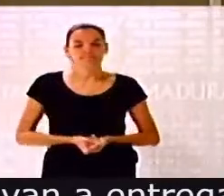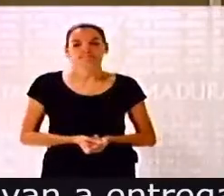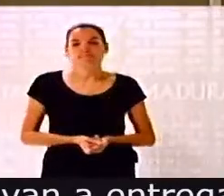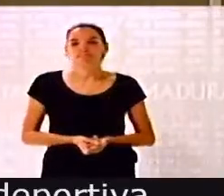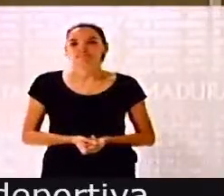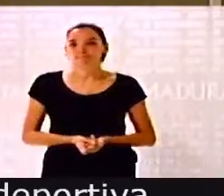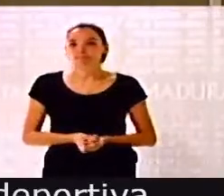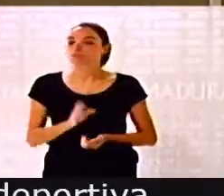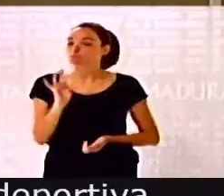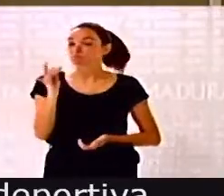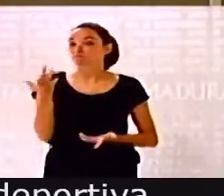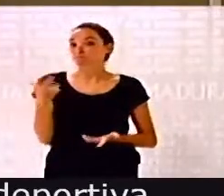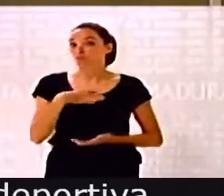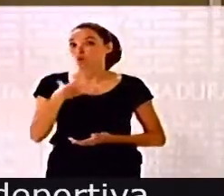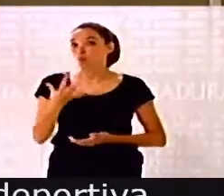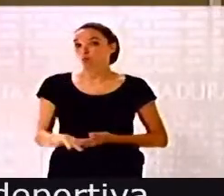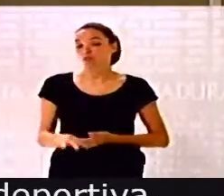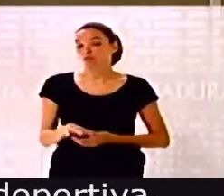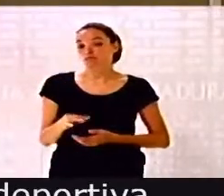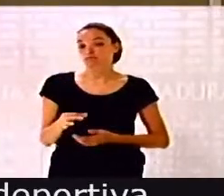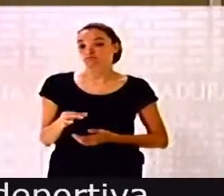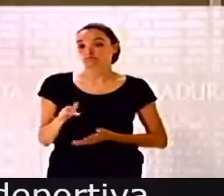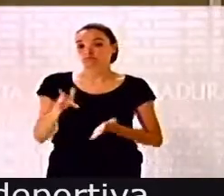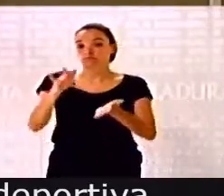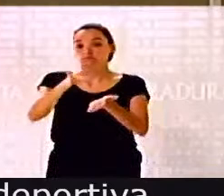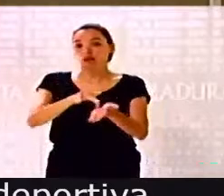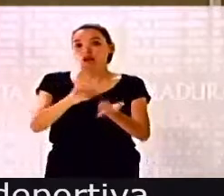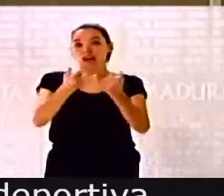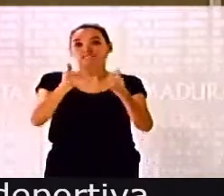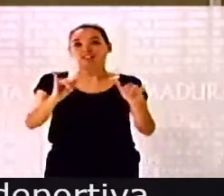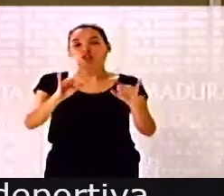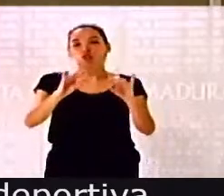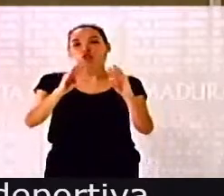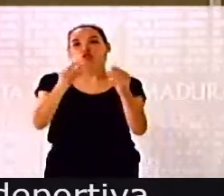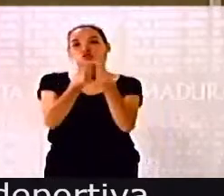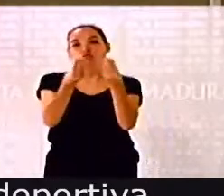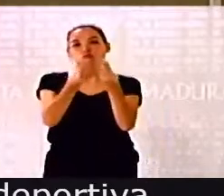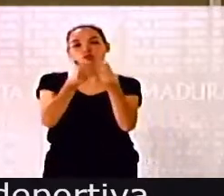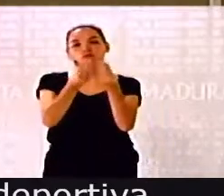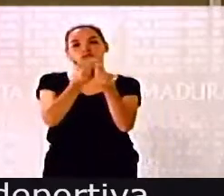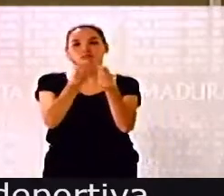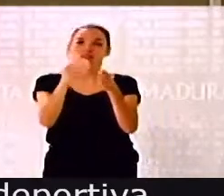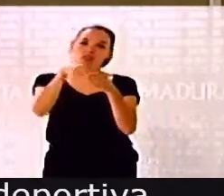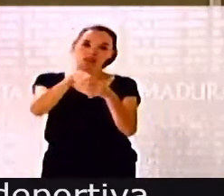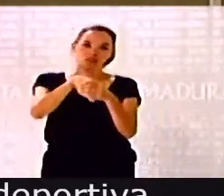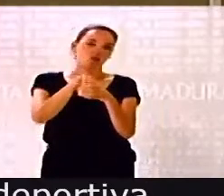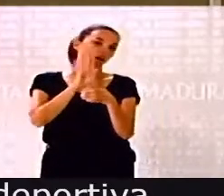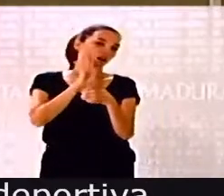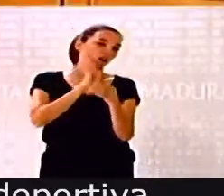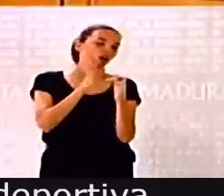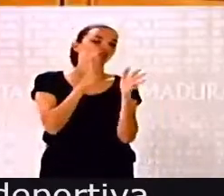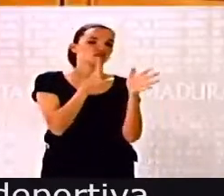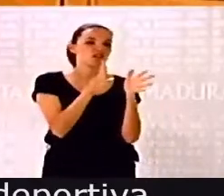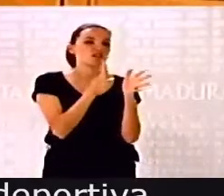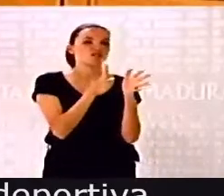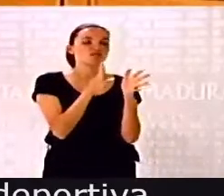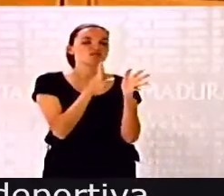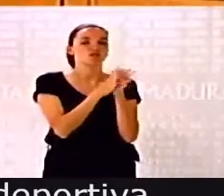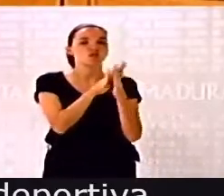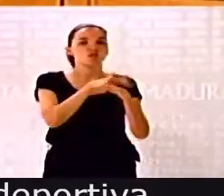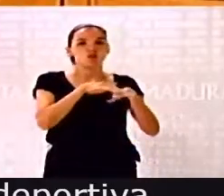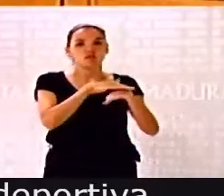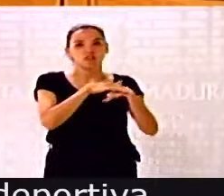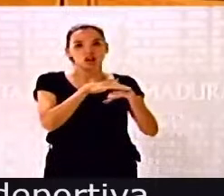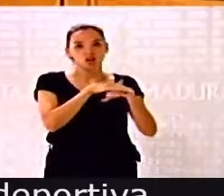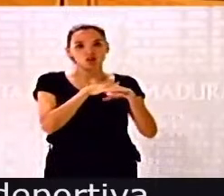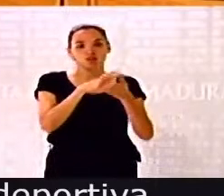Sí, pertenecerían a los eventos multitudinarios y eso lo tenemos regulado por el acuerdo de Consejo de Gobierno, en su texto refundido